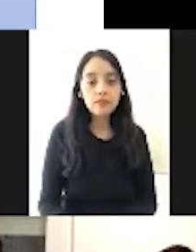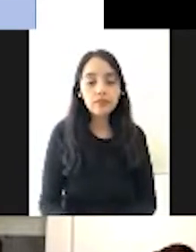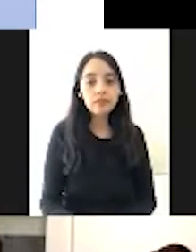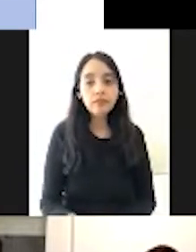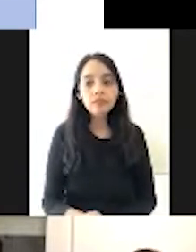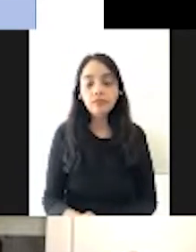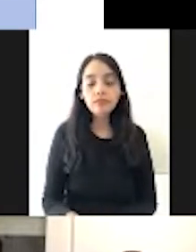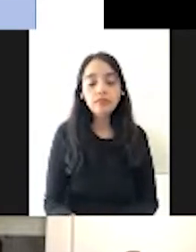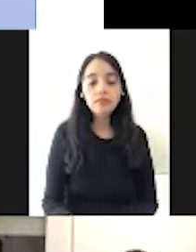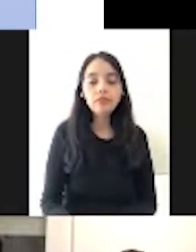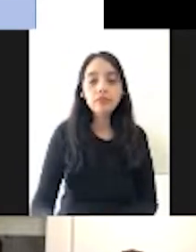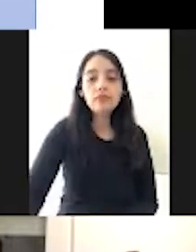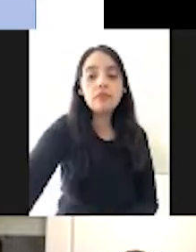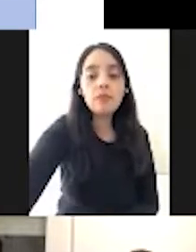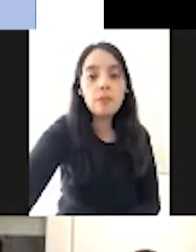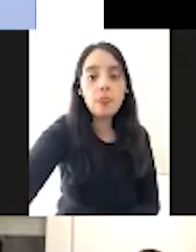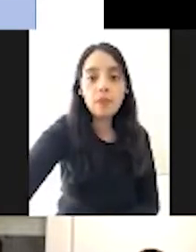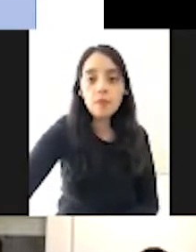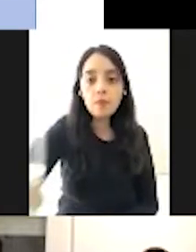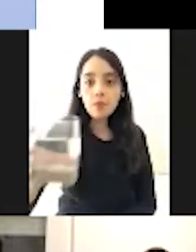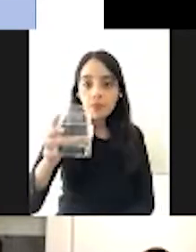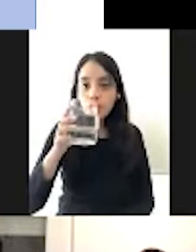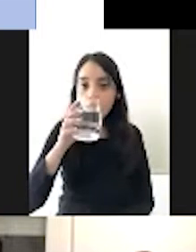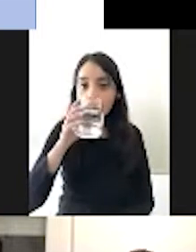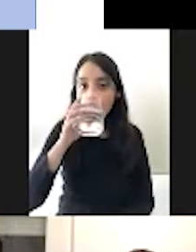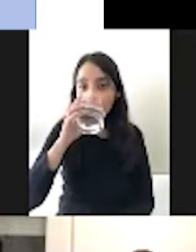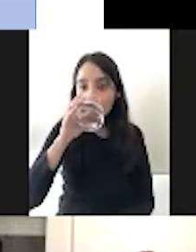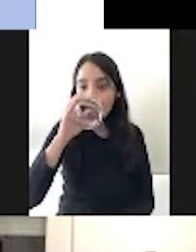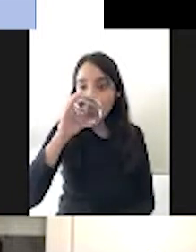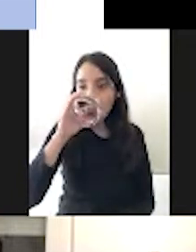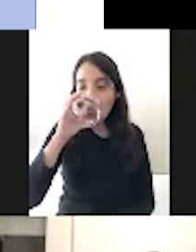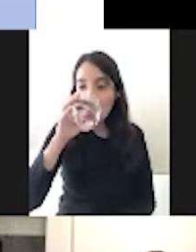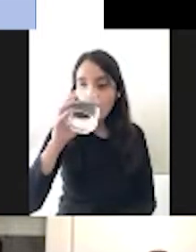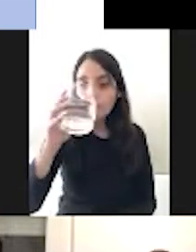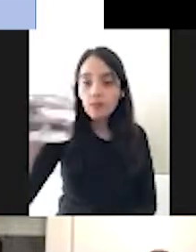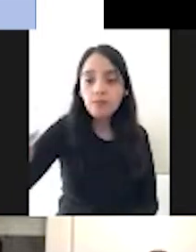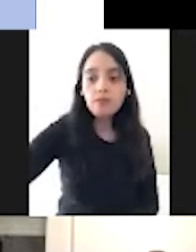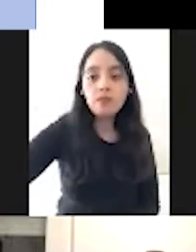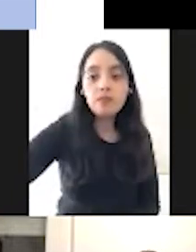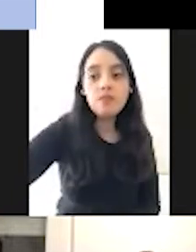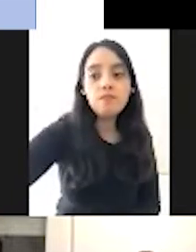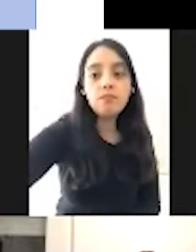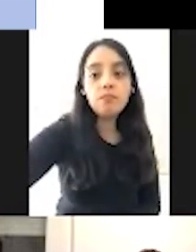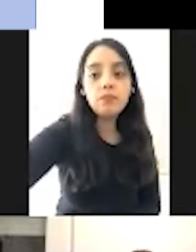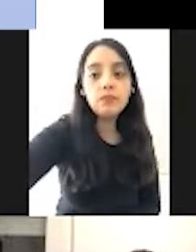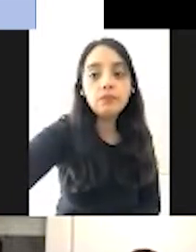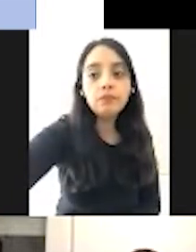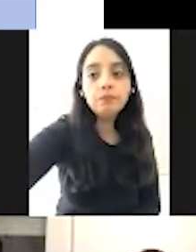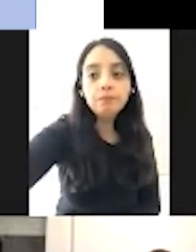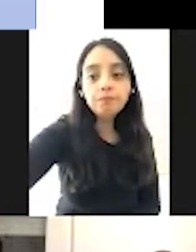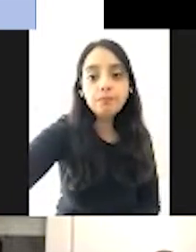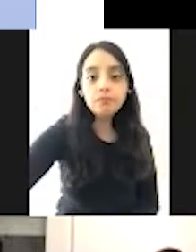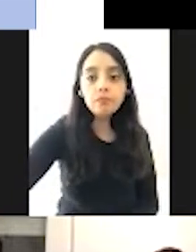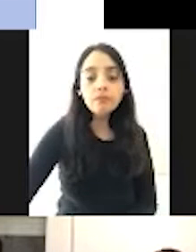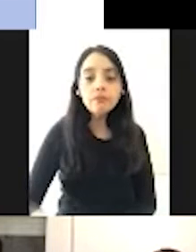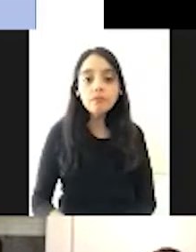que muestran que el liderazgo e imagen de la escuela se centra en lo académico, es decir, hay una